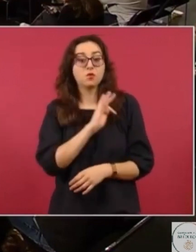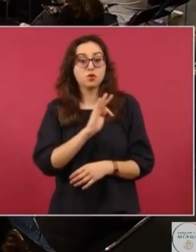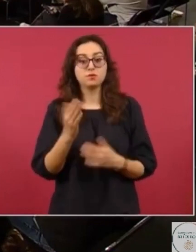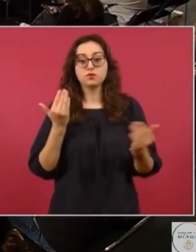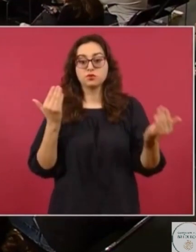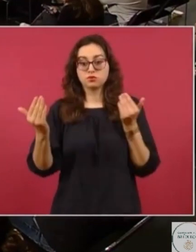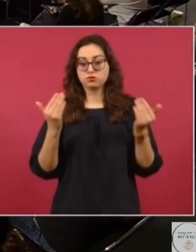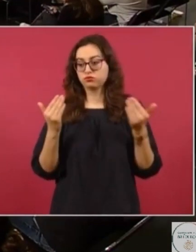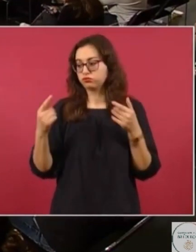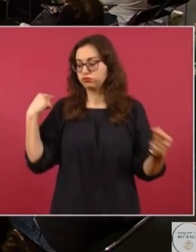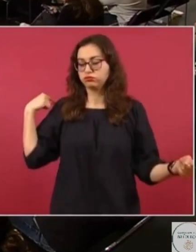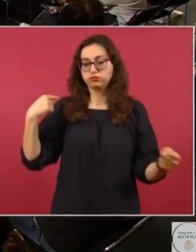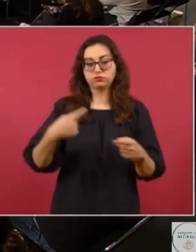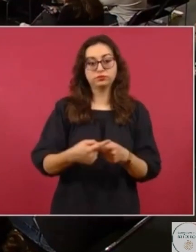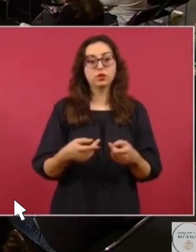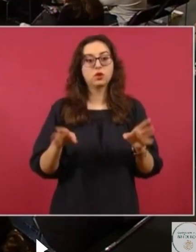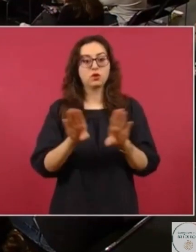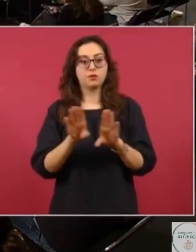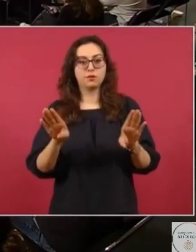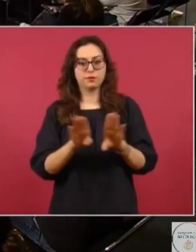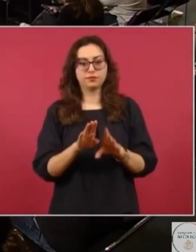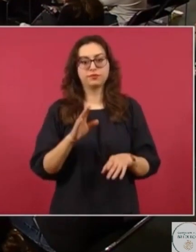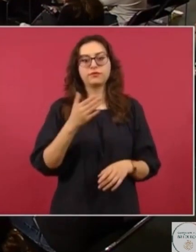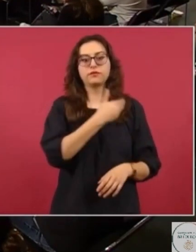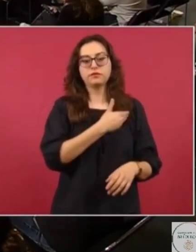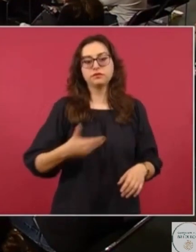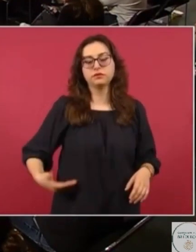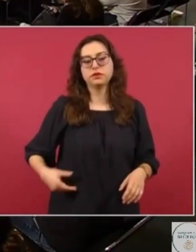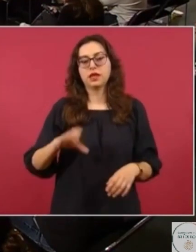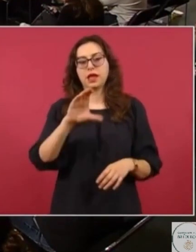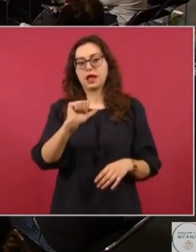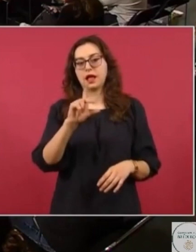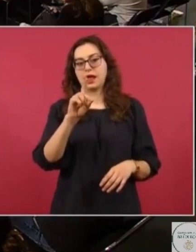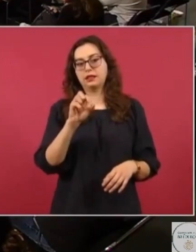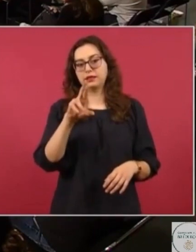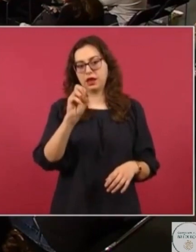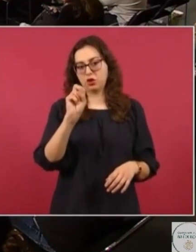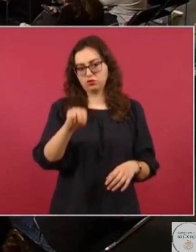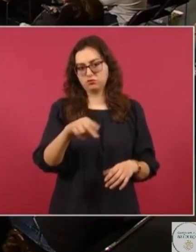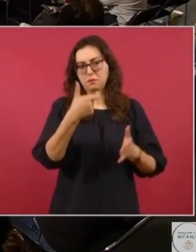hubo una disminución de 1.5. Con